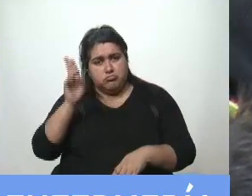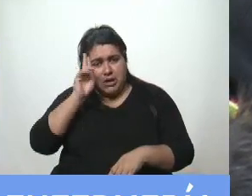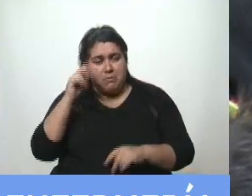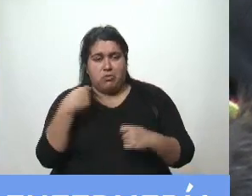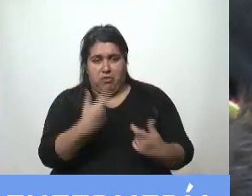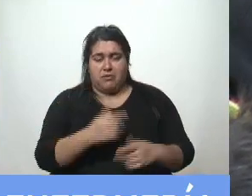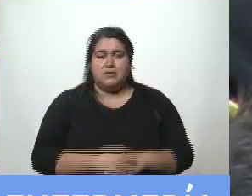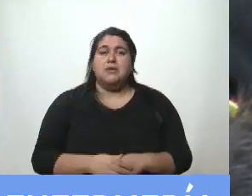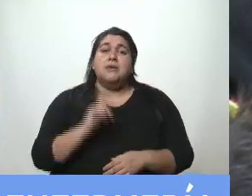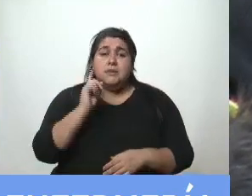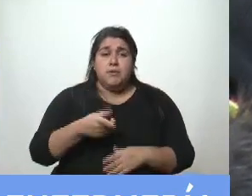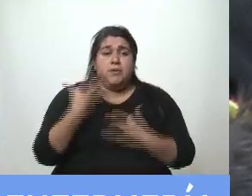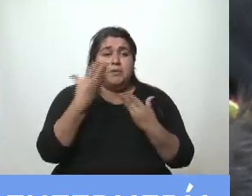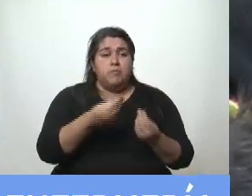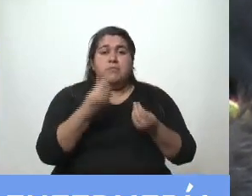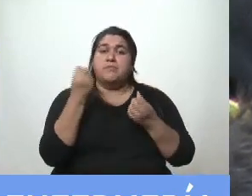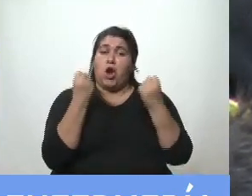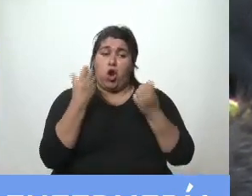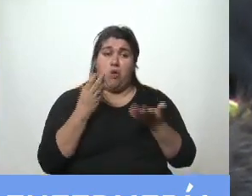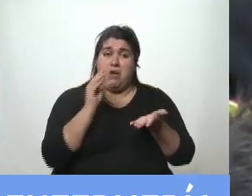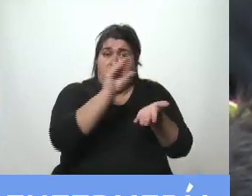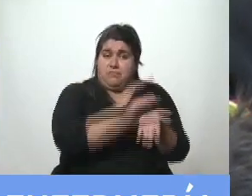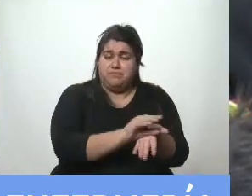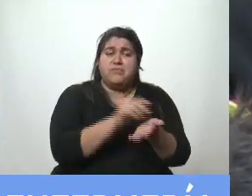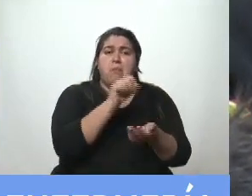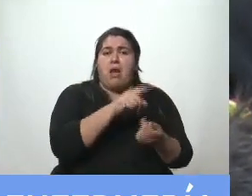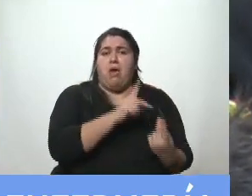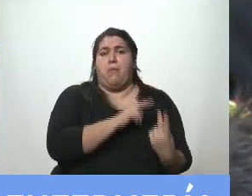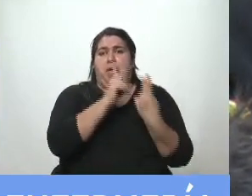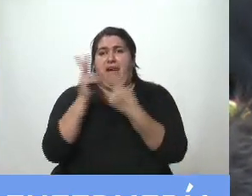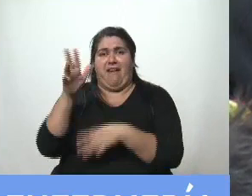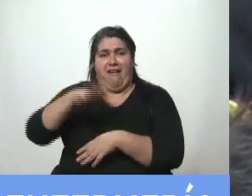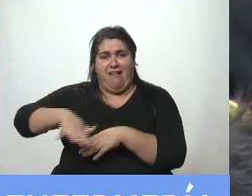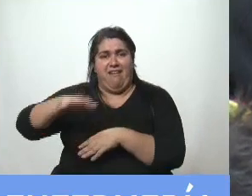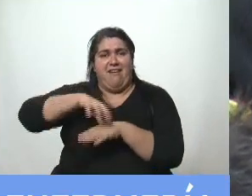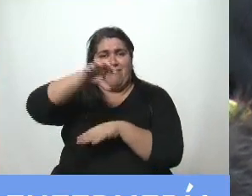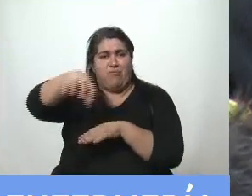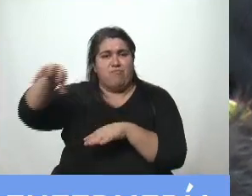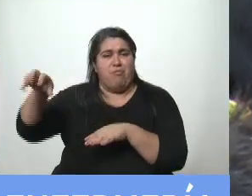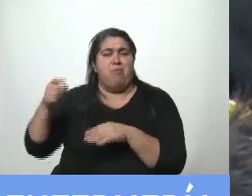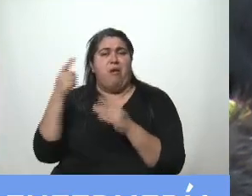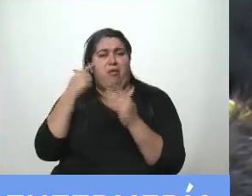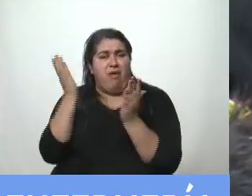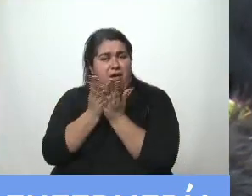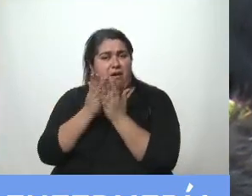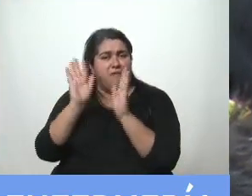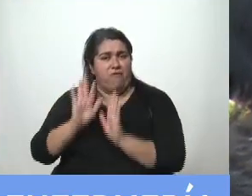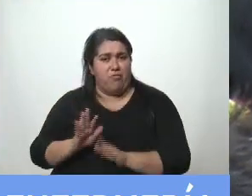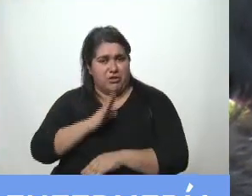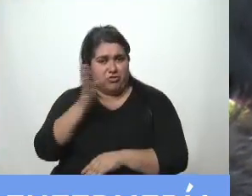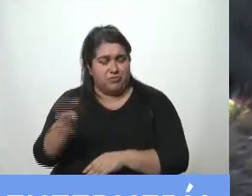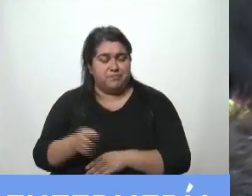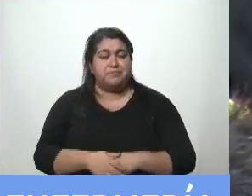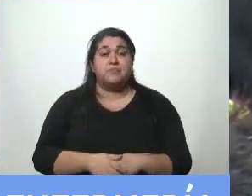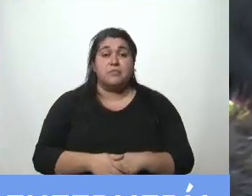económica, mediante un aporte económico que le permita el traslado a esos centros de capacitación. Entonces, creo que el